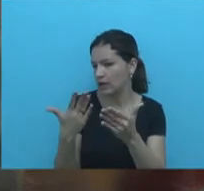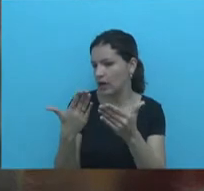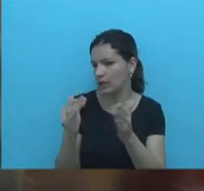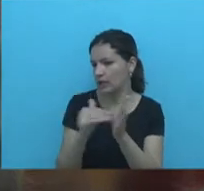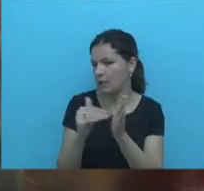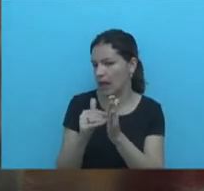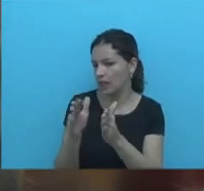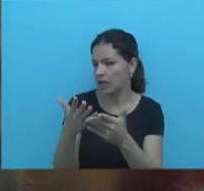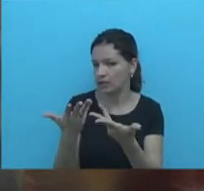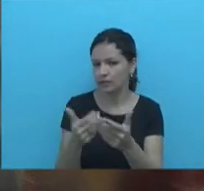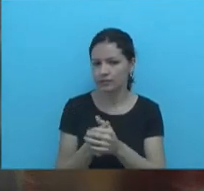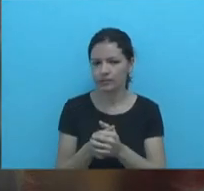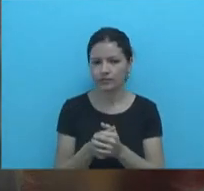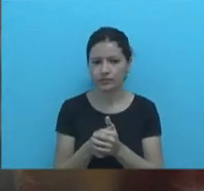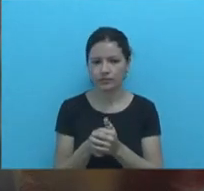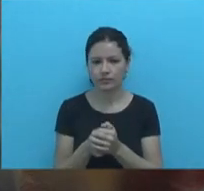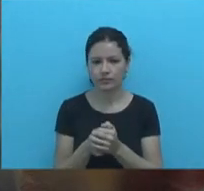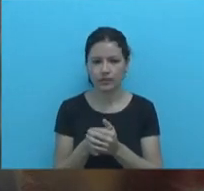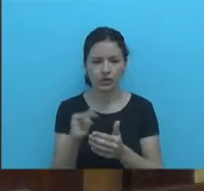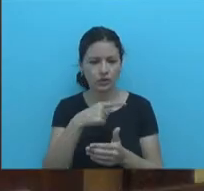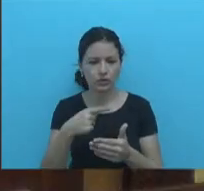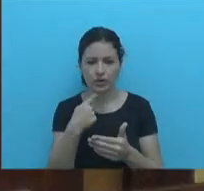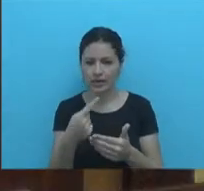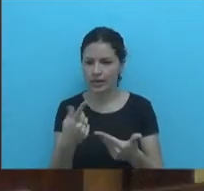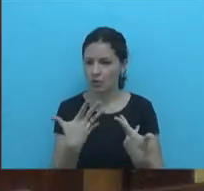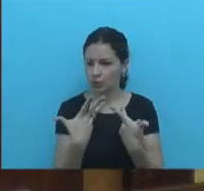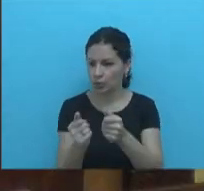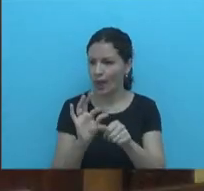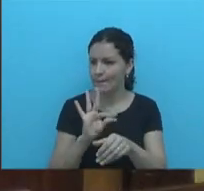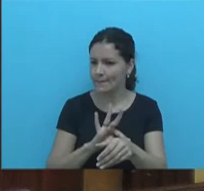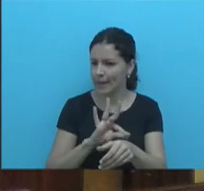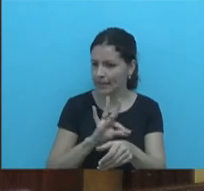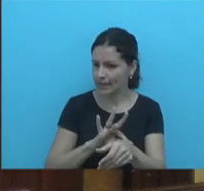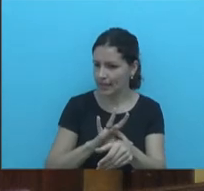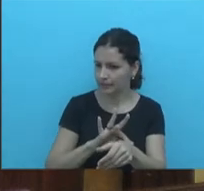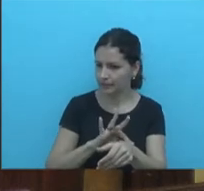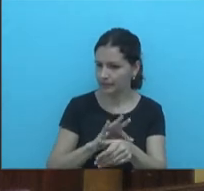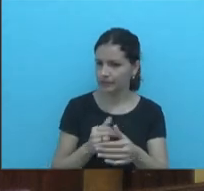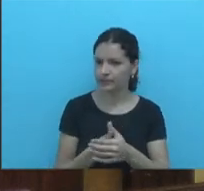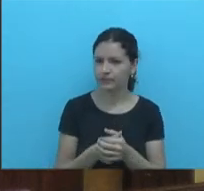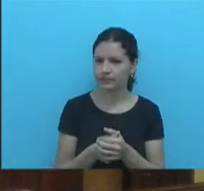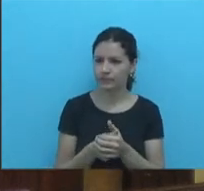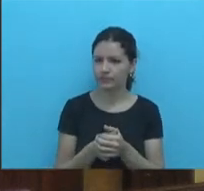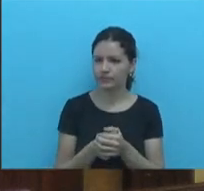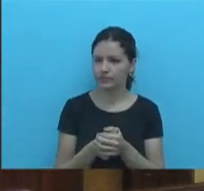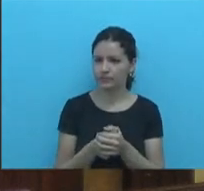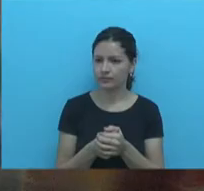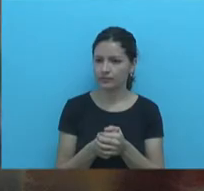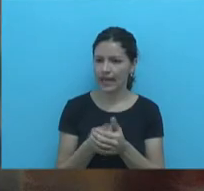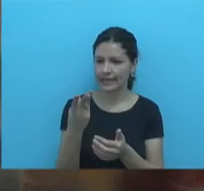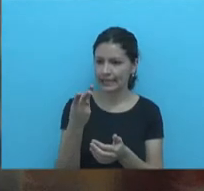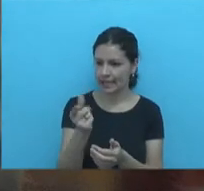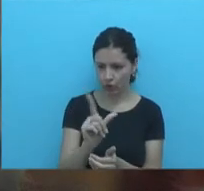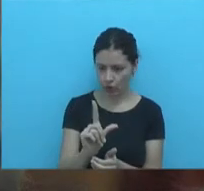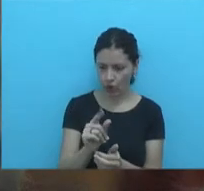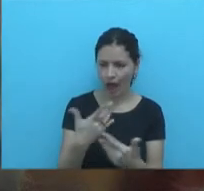¿Le brindarían? Le brindaríamos atención, cualquier cosa que necesite, no solamente